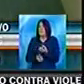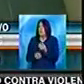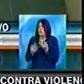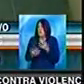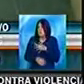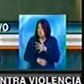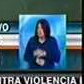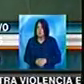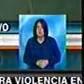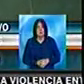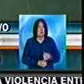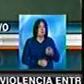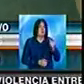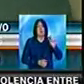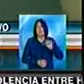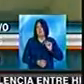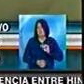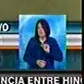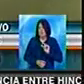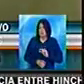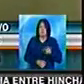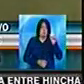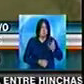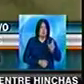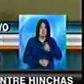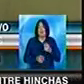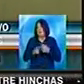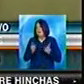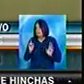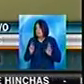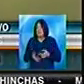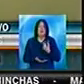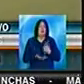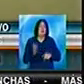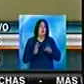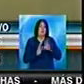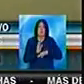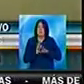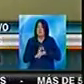eso? Eso es muy poquito por persona, pero es menos de,